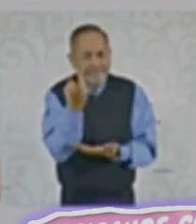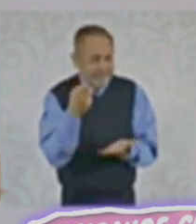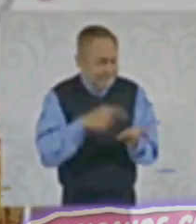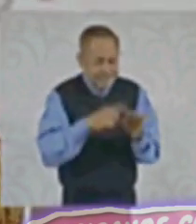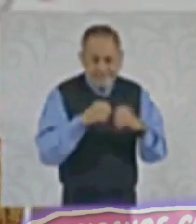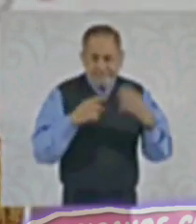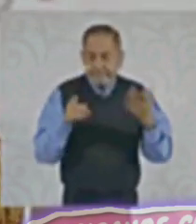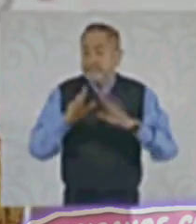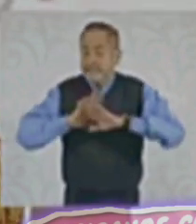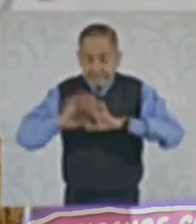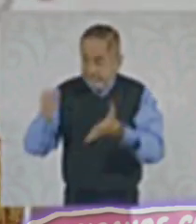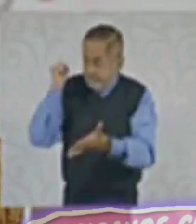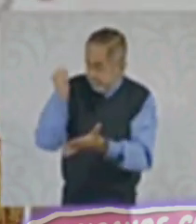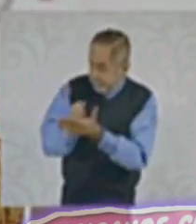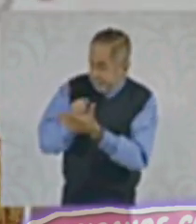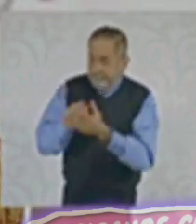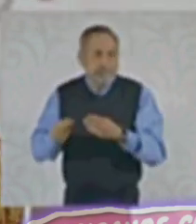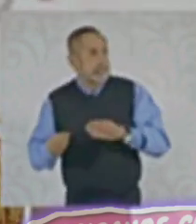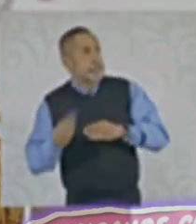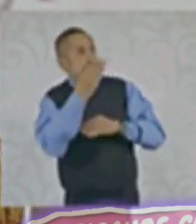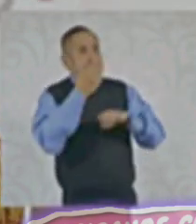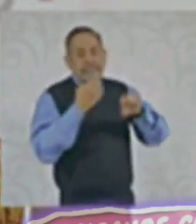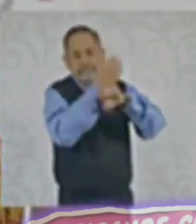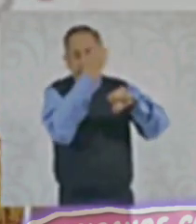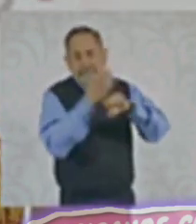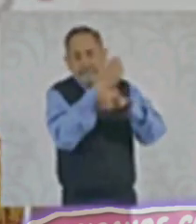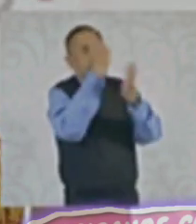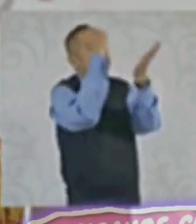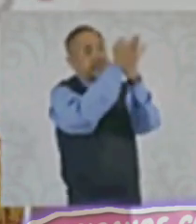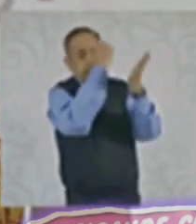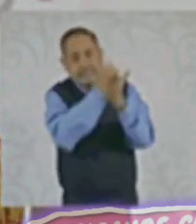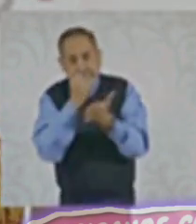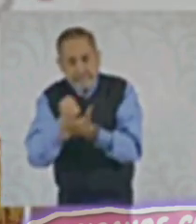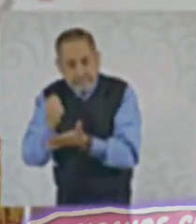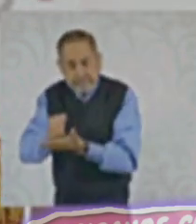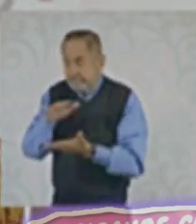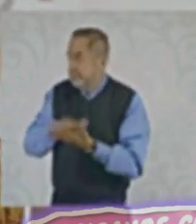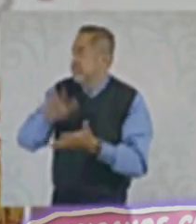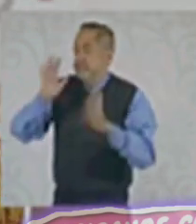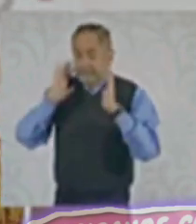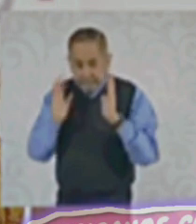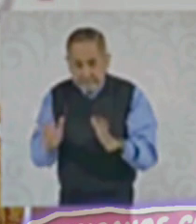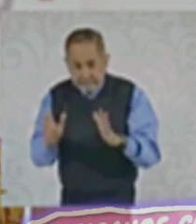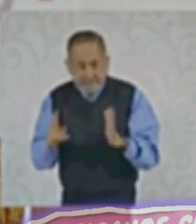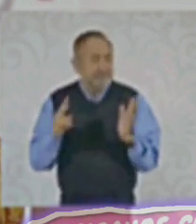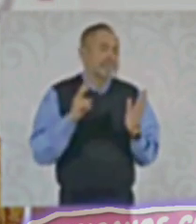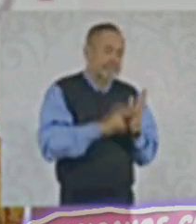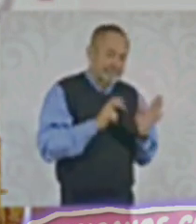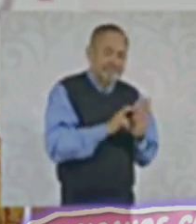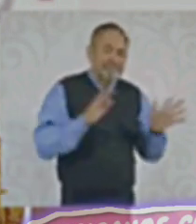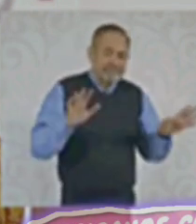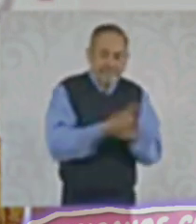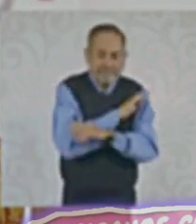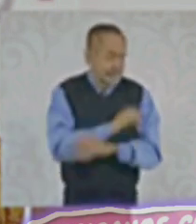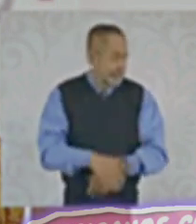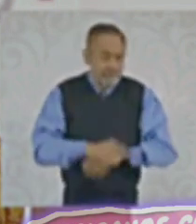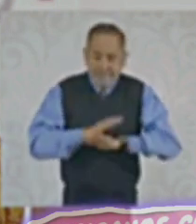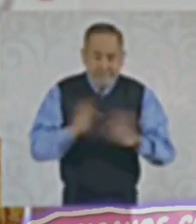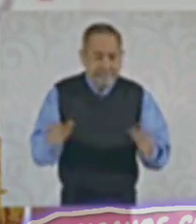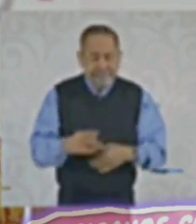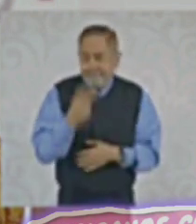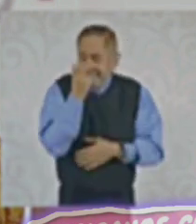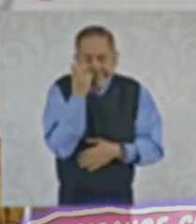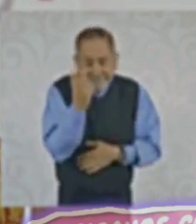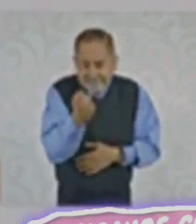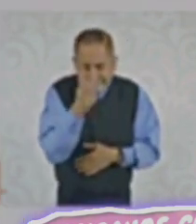legislaturas locales. ¿Qué se hizo? Se presenta una modificación a la manera en